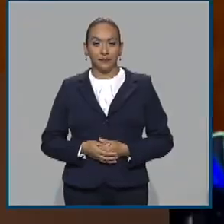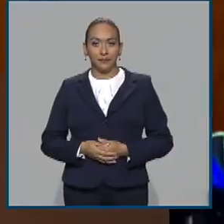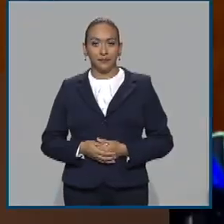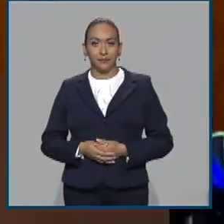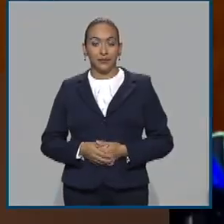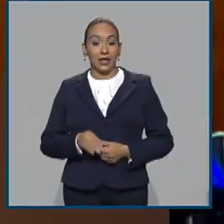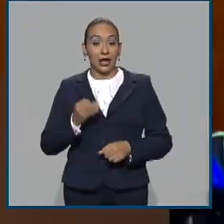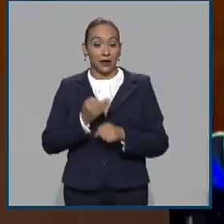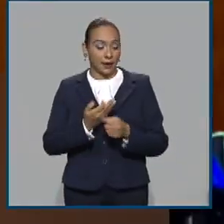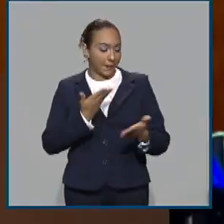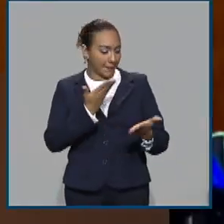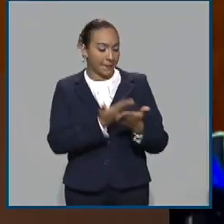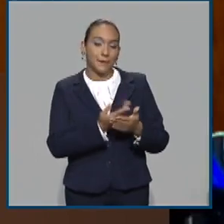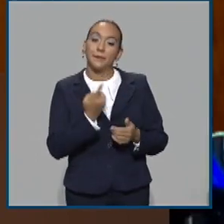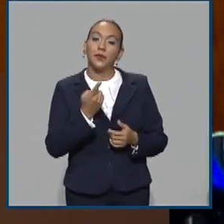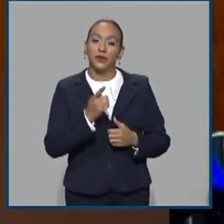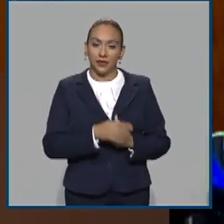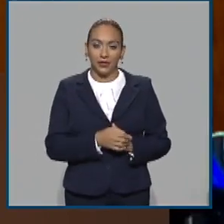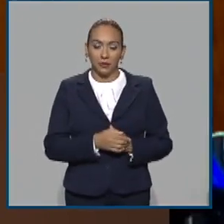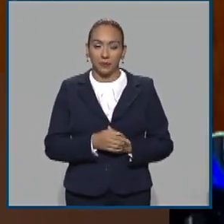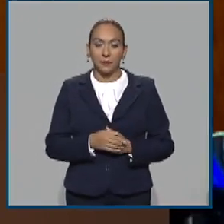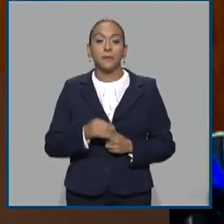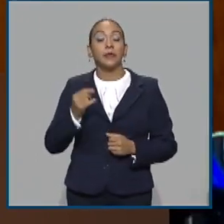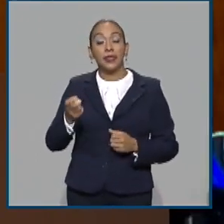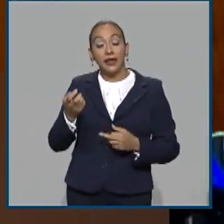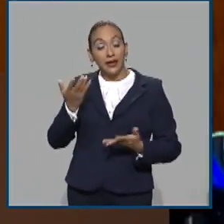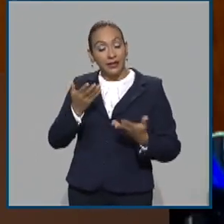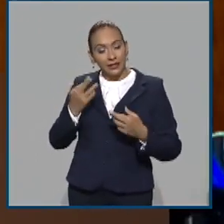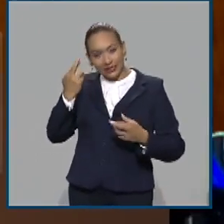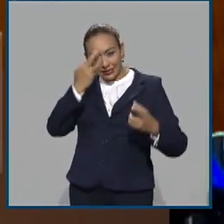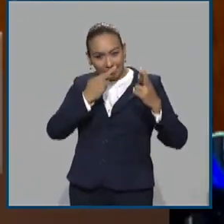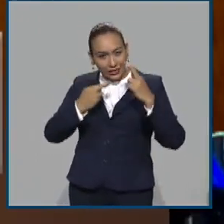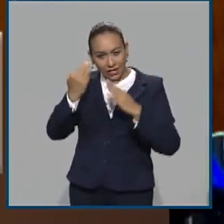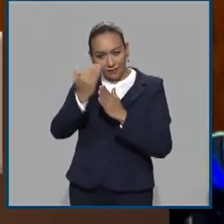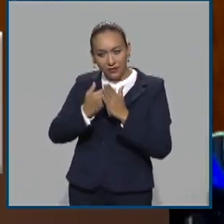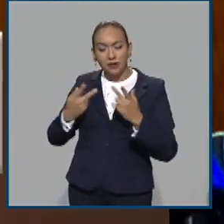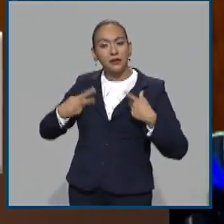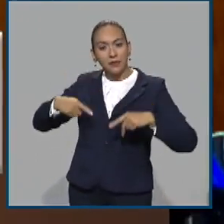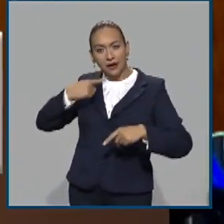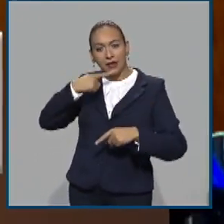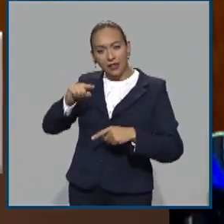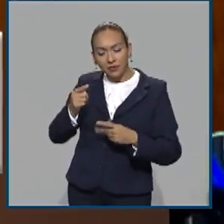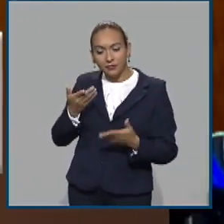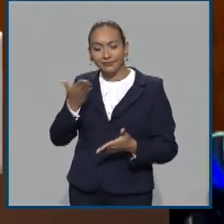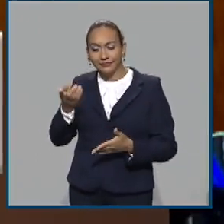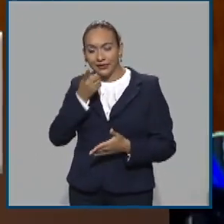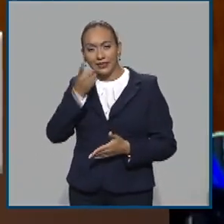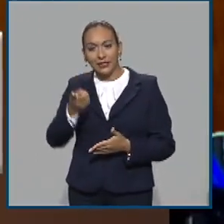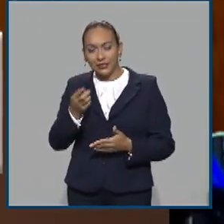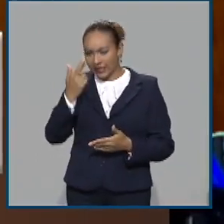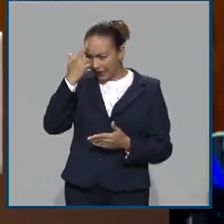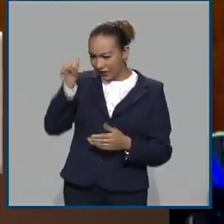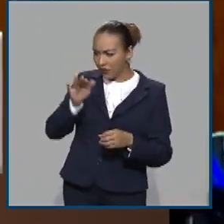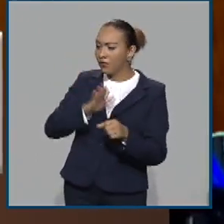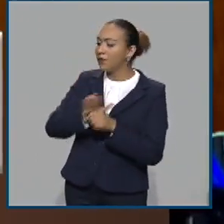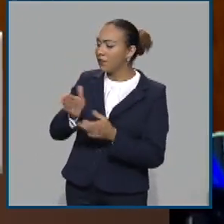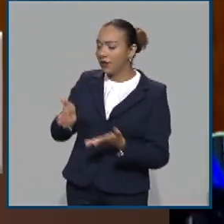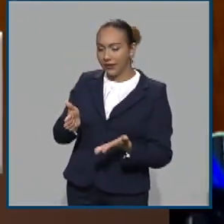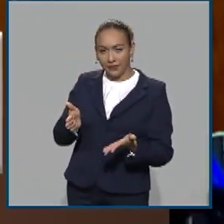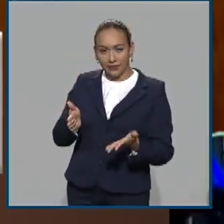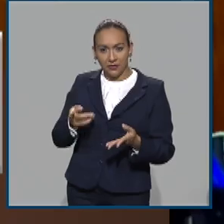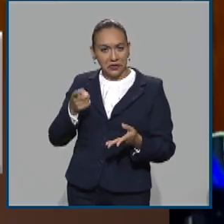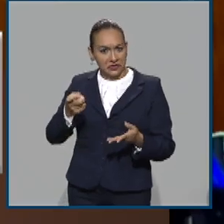Se propone calificar como inoperantes sus agravios, ya que los planteamientos de la parte actora se tratan de argumentos que